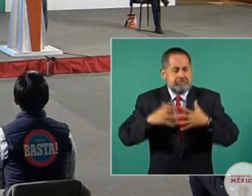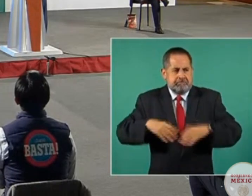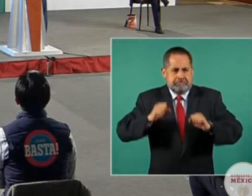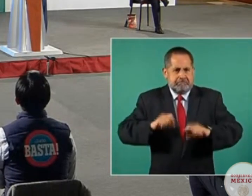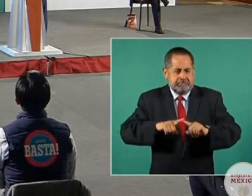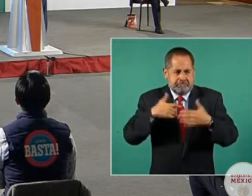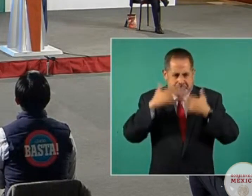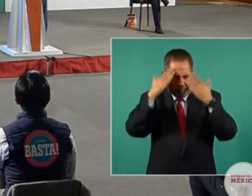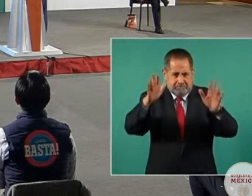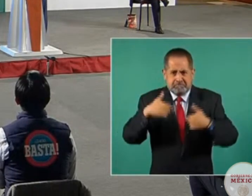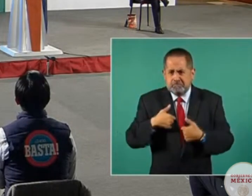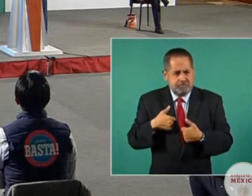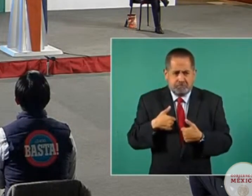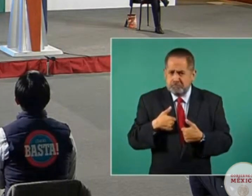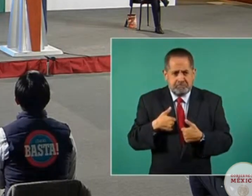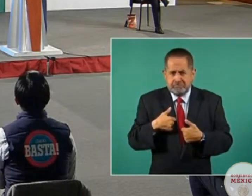No sé,